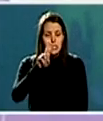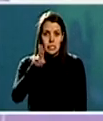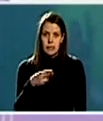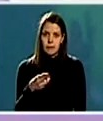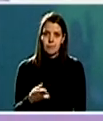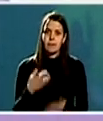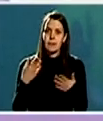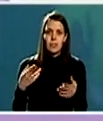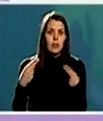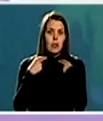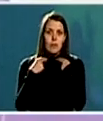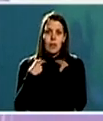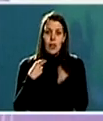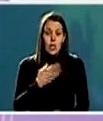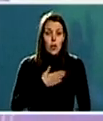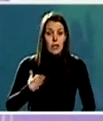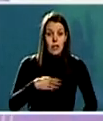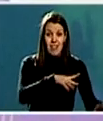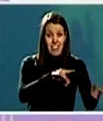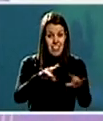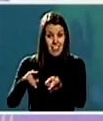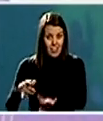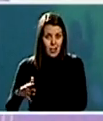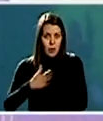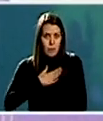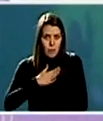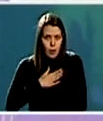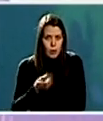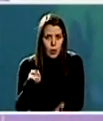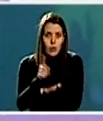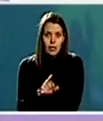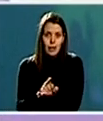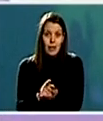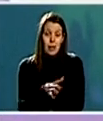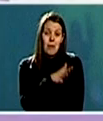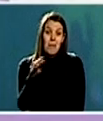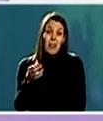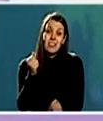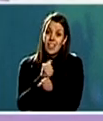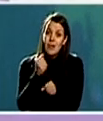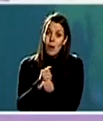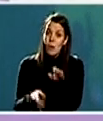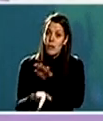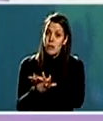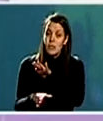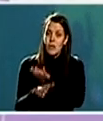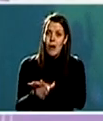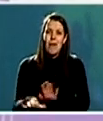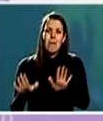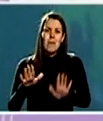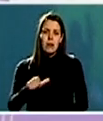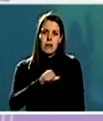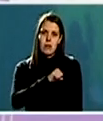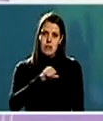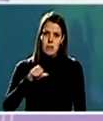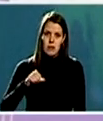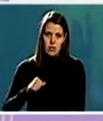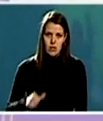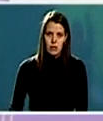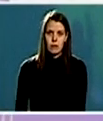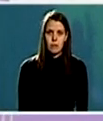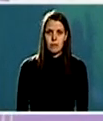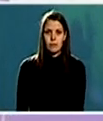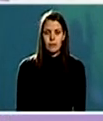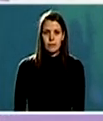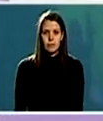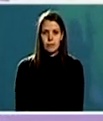decidi recuperar a titularidad de dos terreos e continuará en solitario actividades medioambient e cineas centro